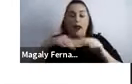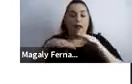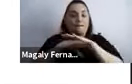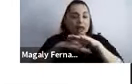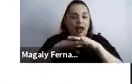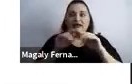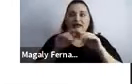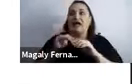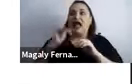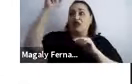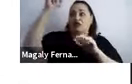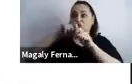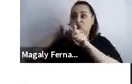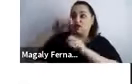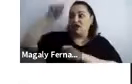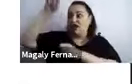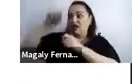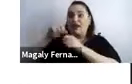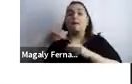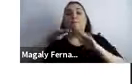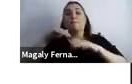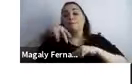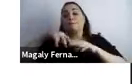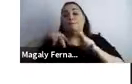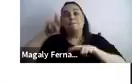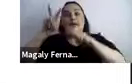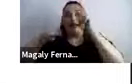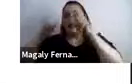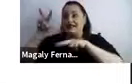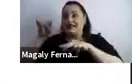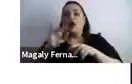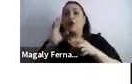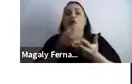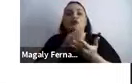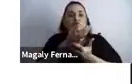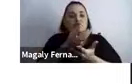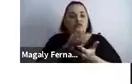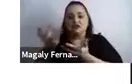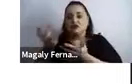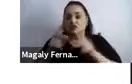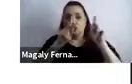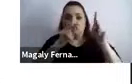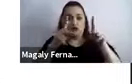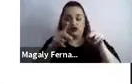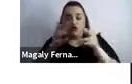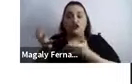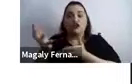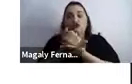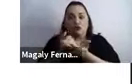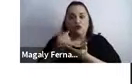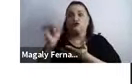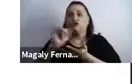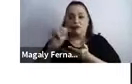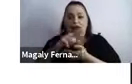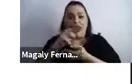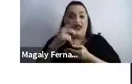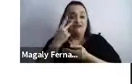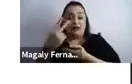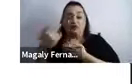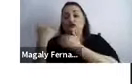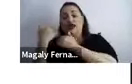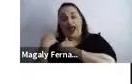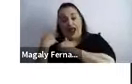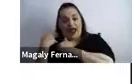altura, etcétera. También va variando aquí cómo está distribuida la población y los recursos. Y aquí estamos viendo la carga